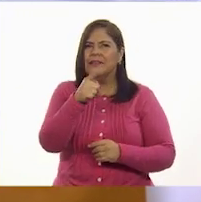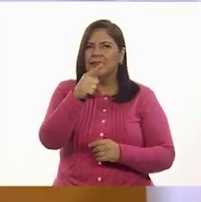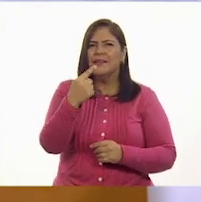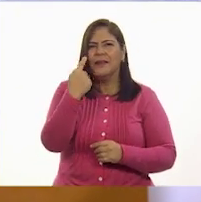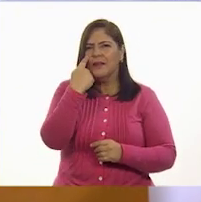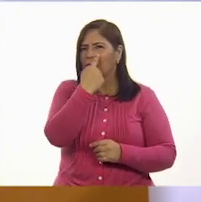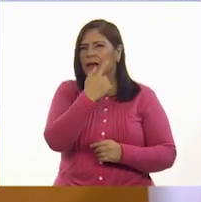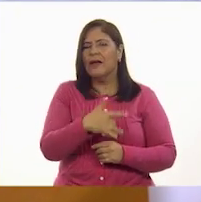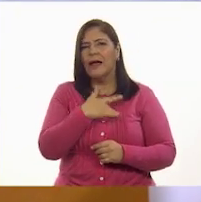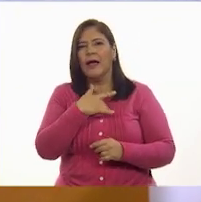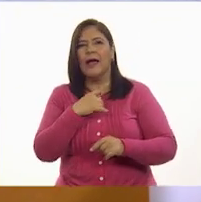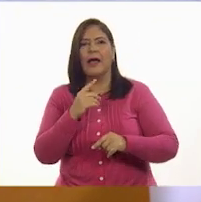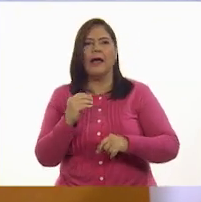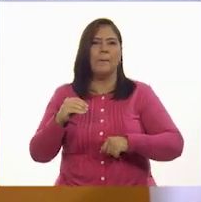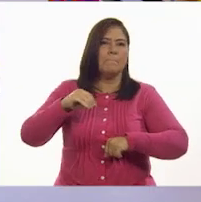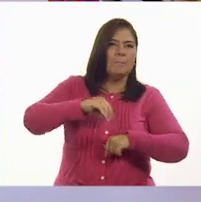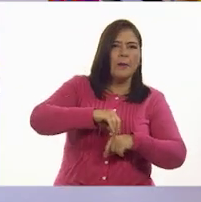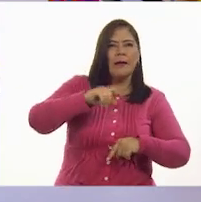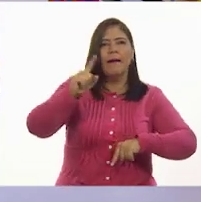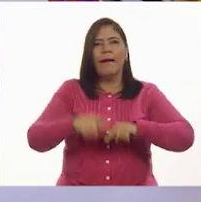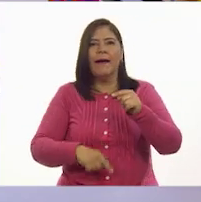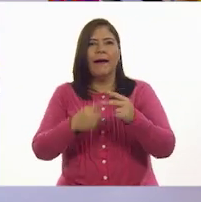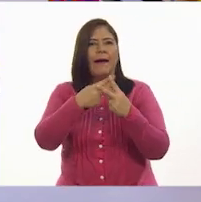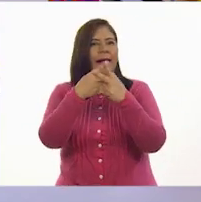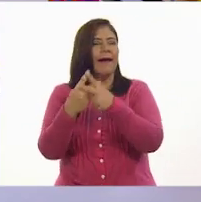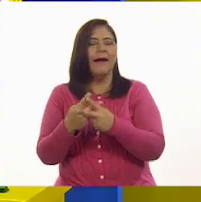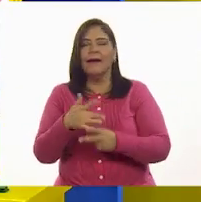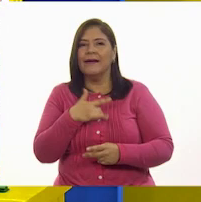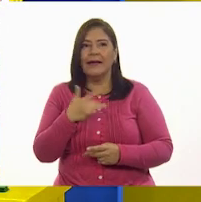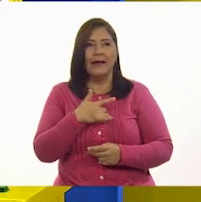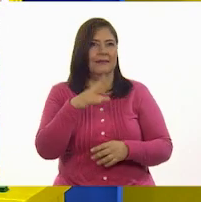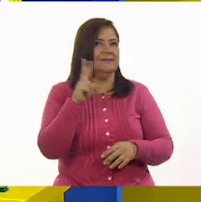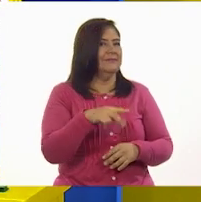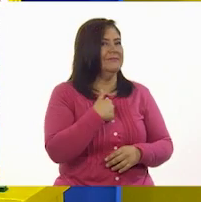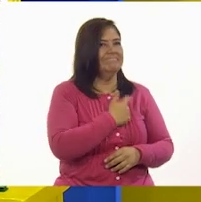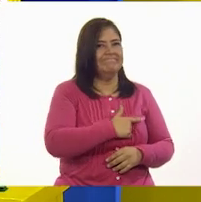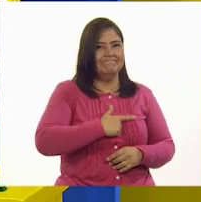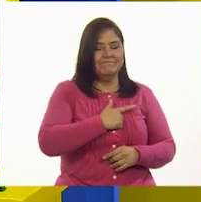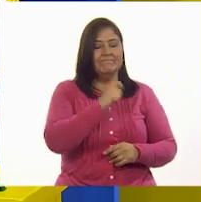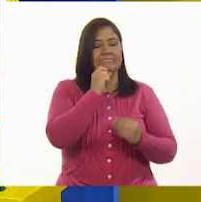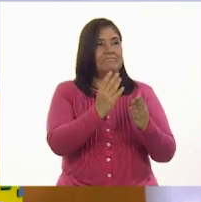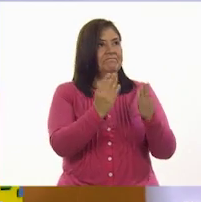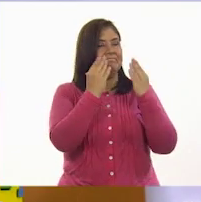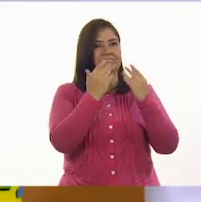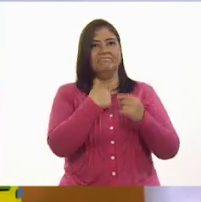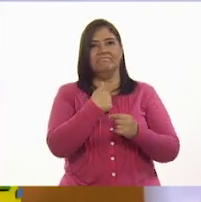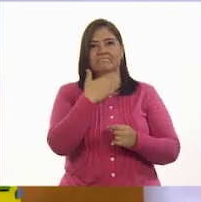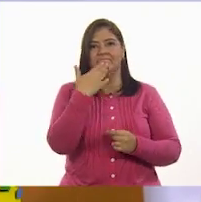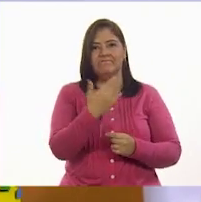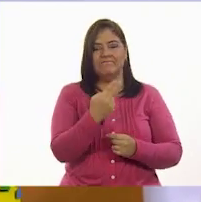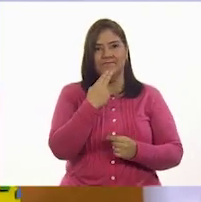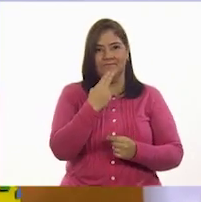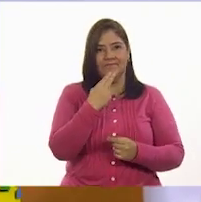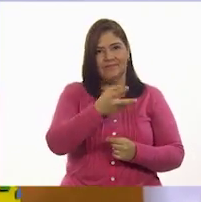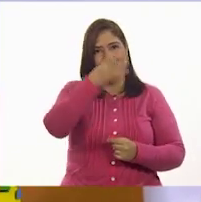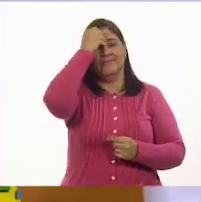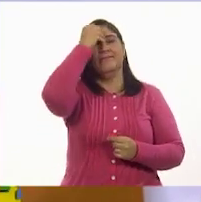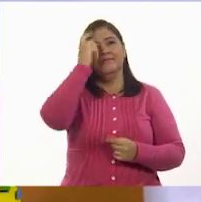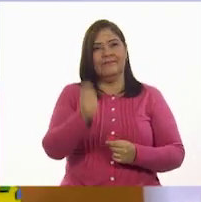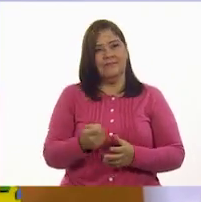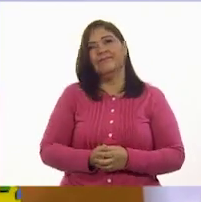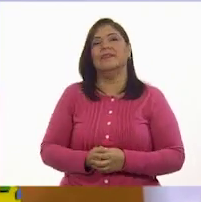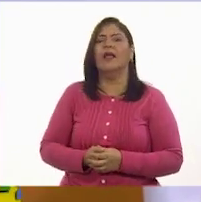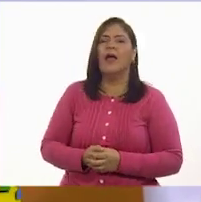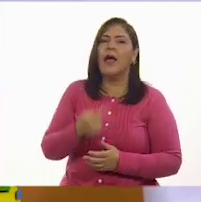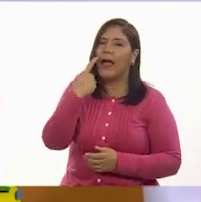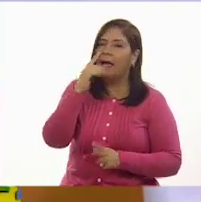juego de quitar y poner estrellas? Ay, me pareció muy entretenido y muy educativo. Claro. Y todavía tengo algo más para